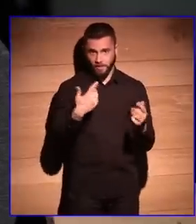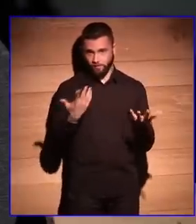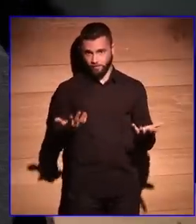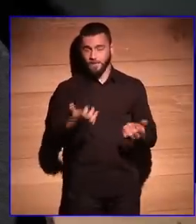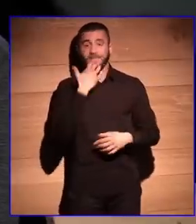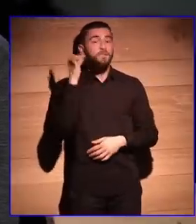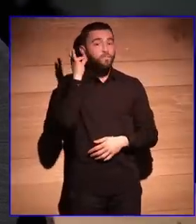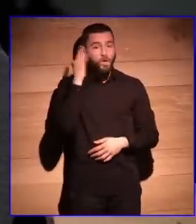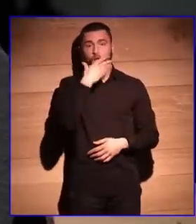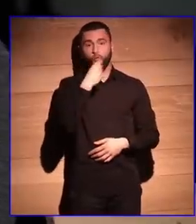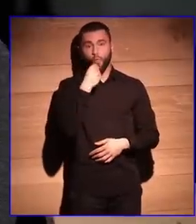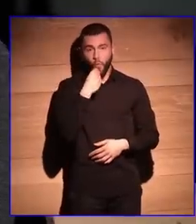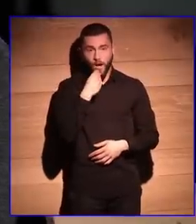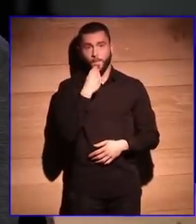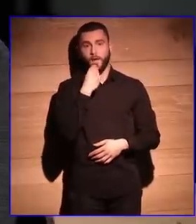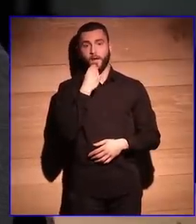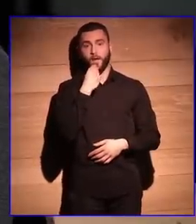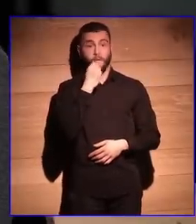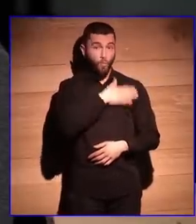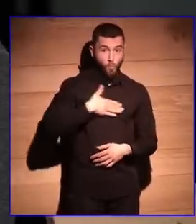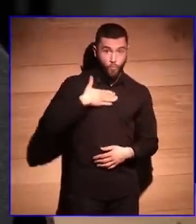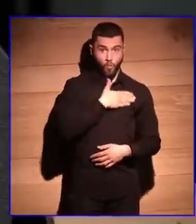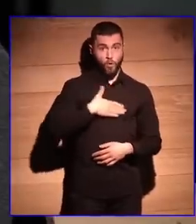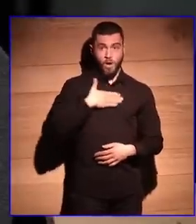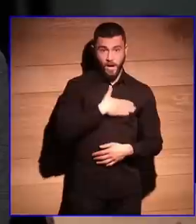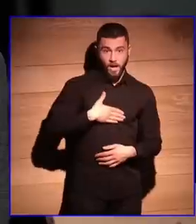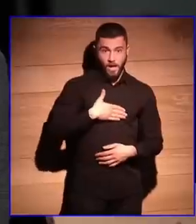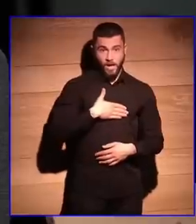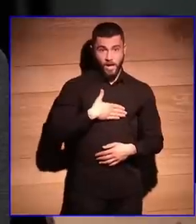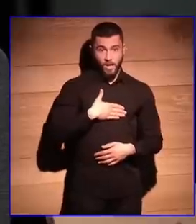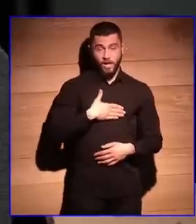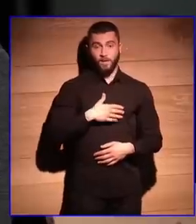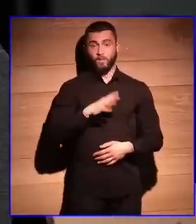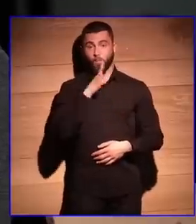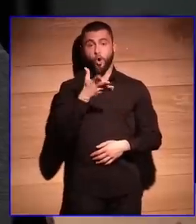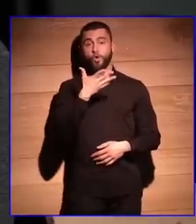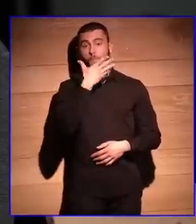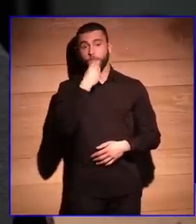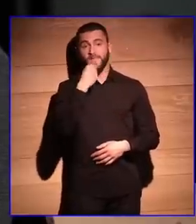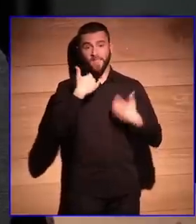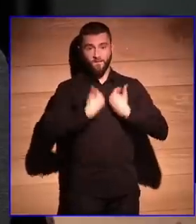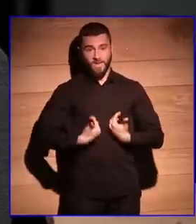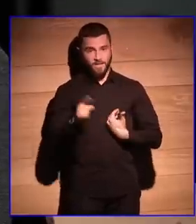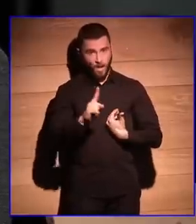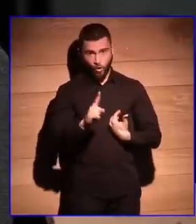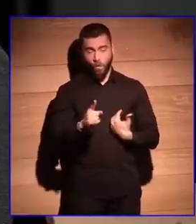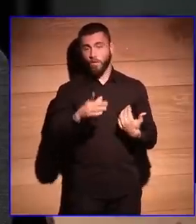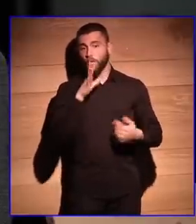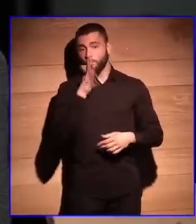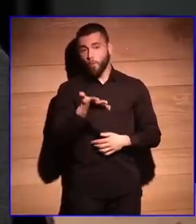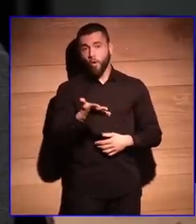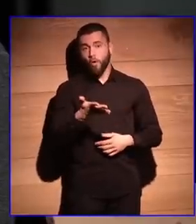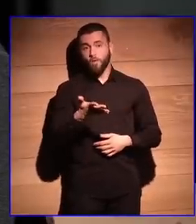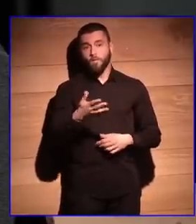era guapa, se la definía siempre como guapa y buena, no es porque estuvieran hablando de la belleza física, sino porque están